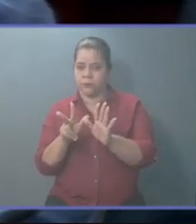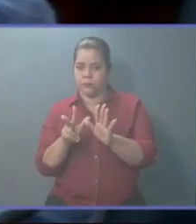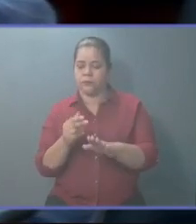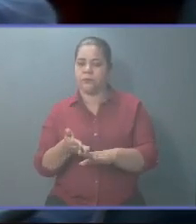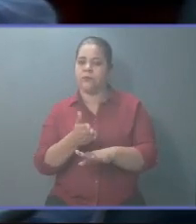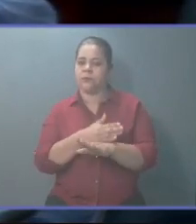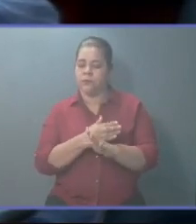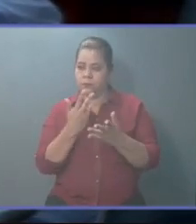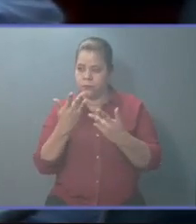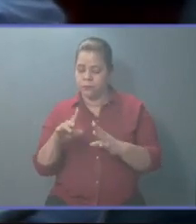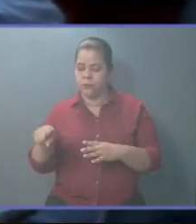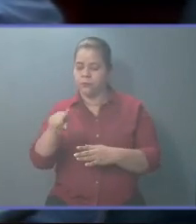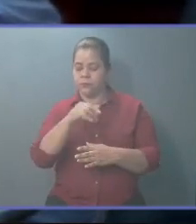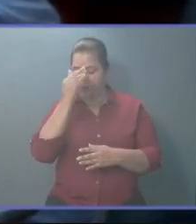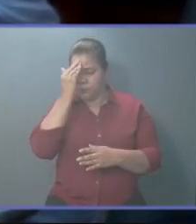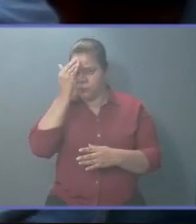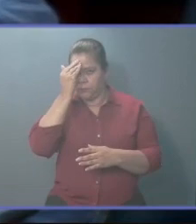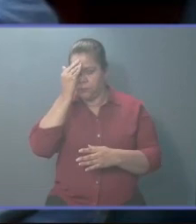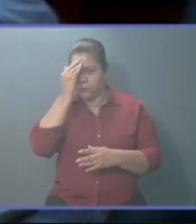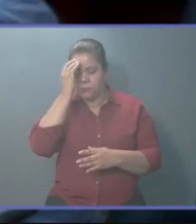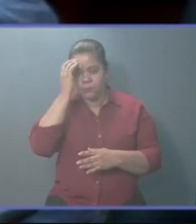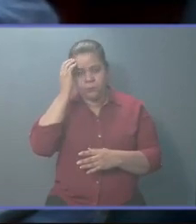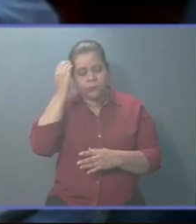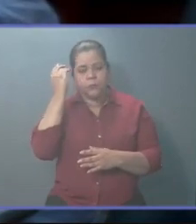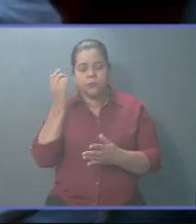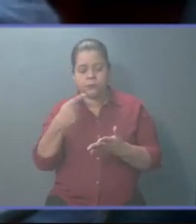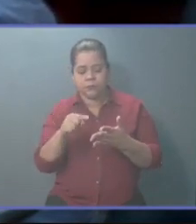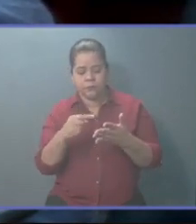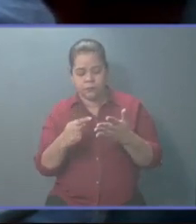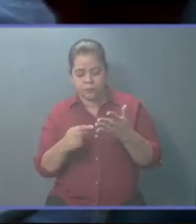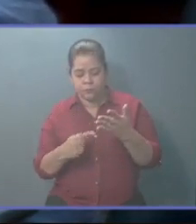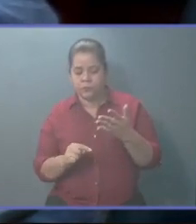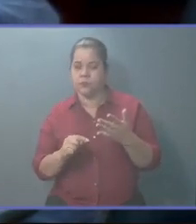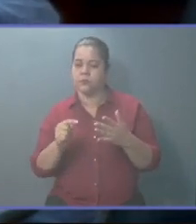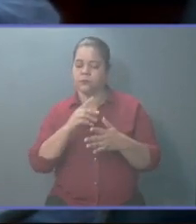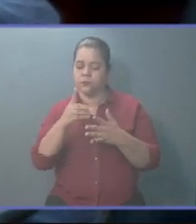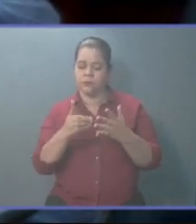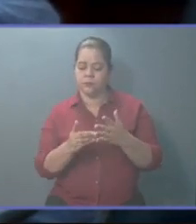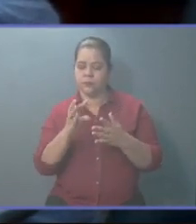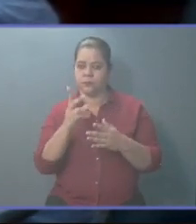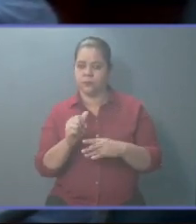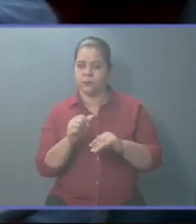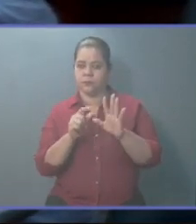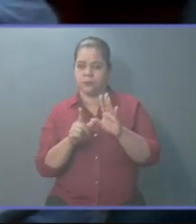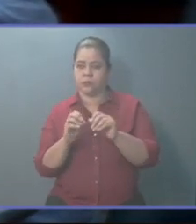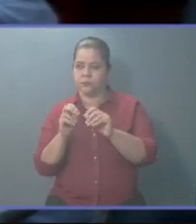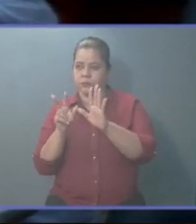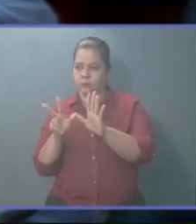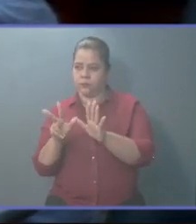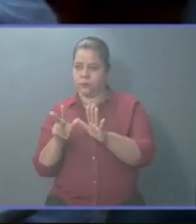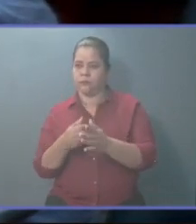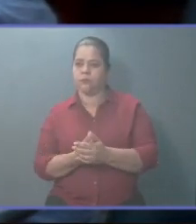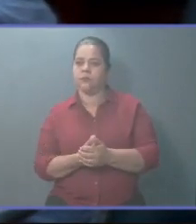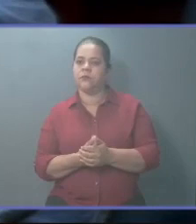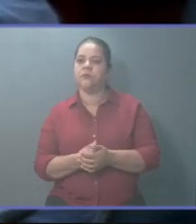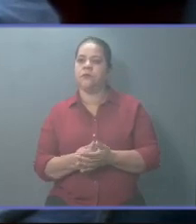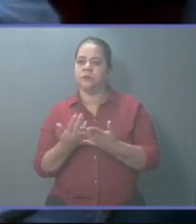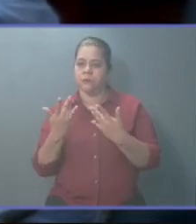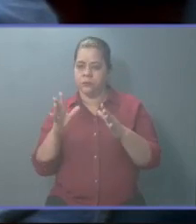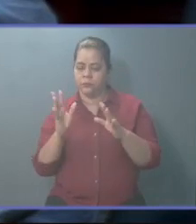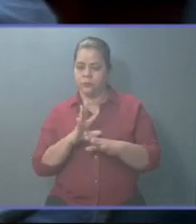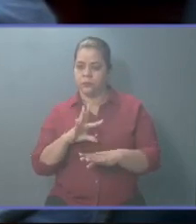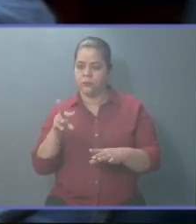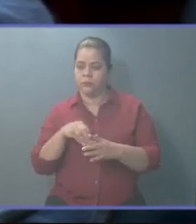lo pudieron revisar, incluyó, desde el decreto 608, incluyó la